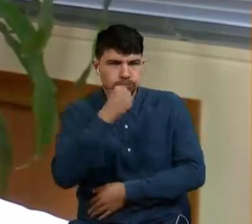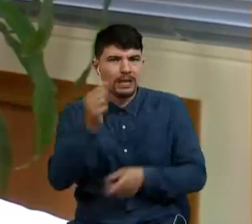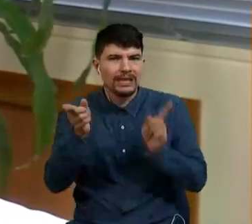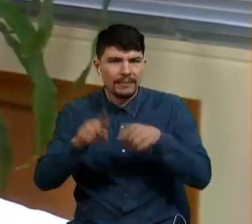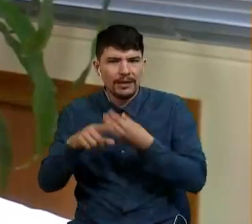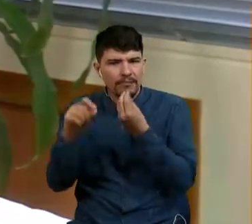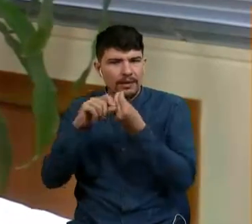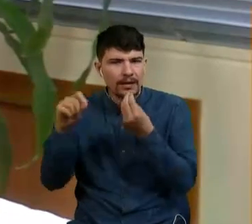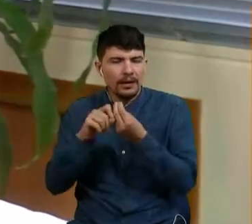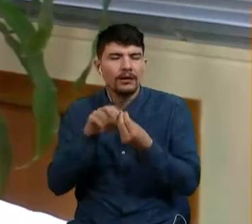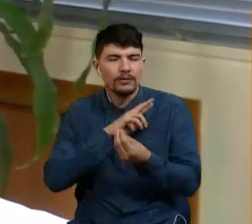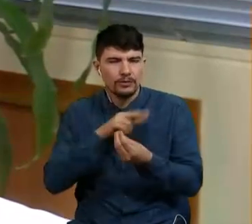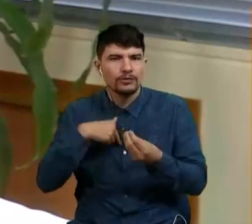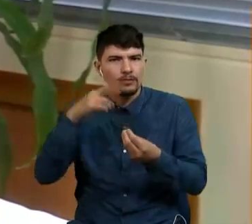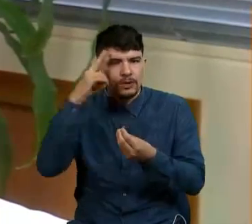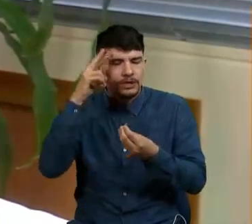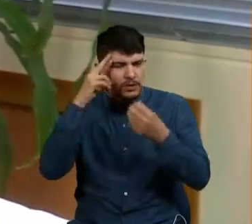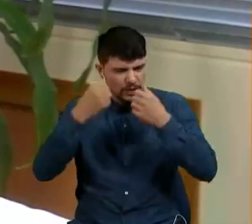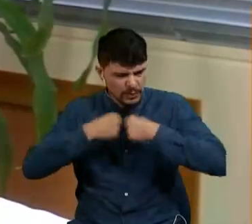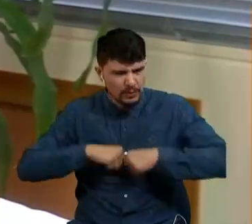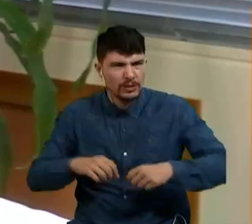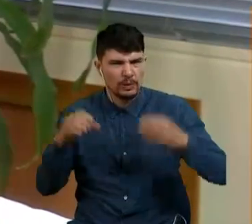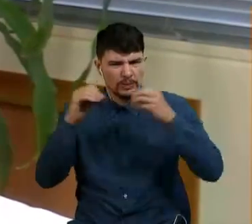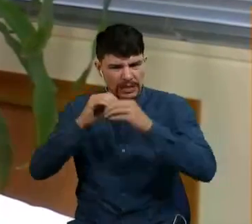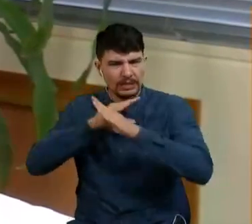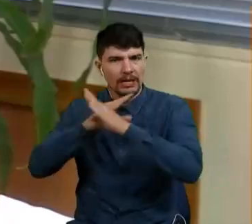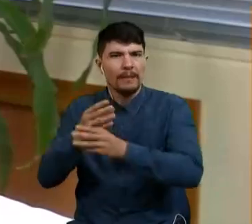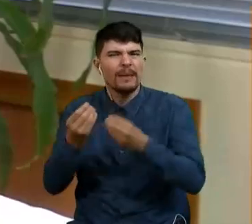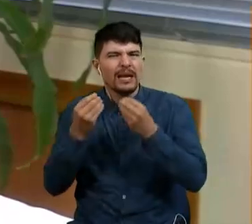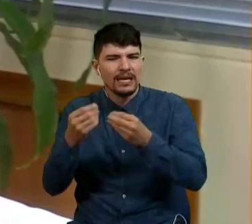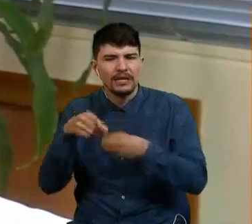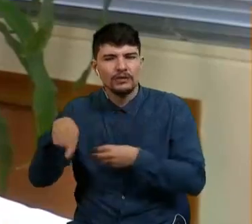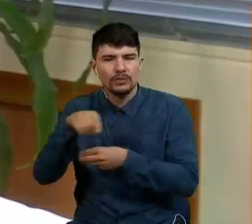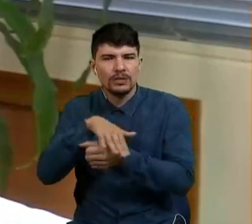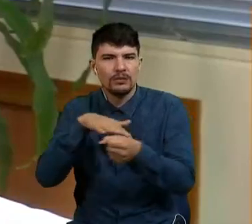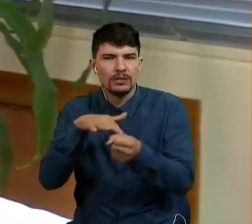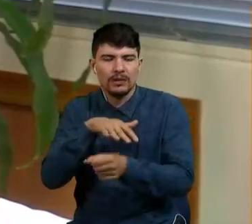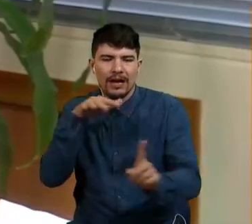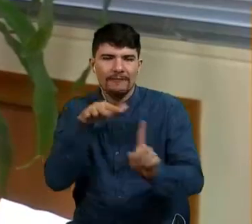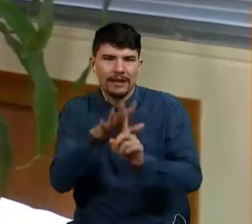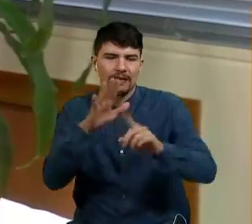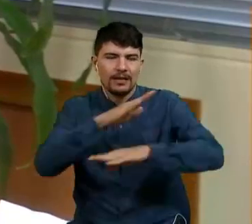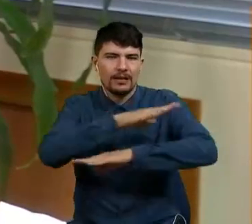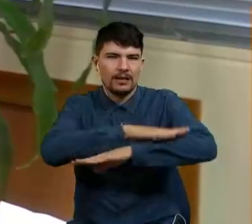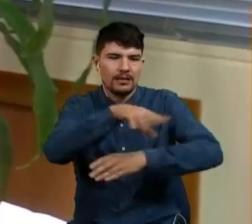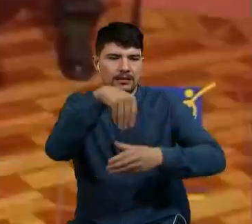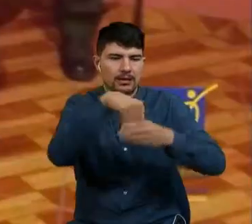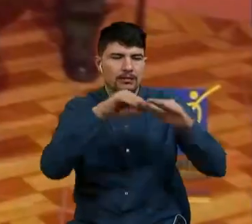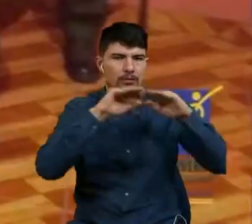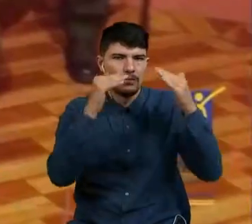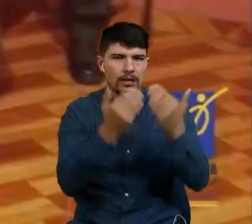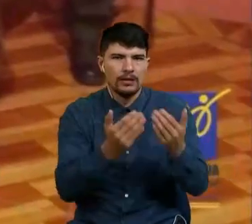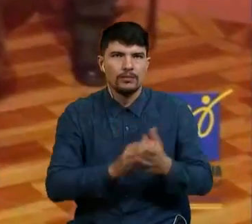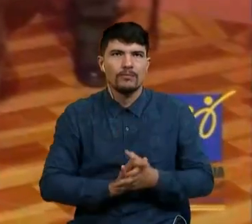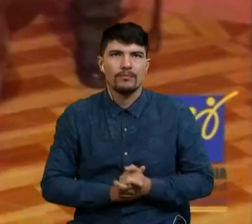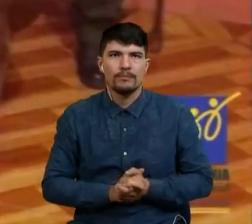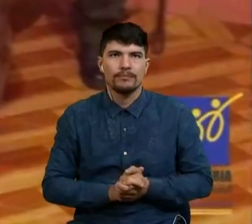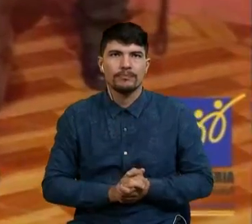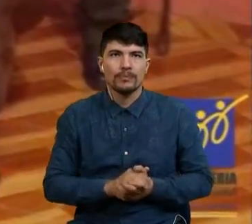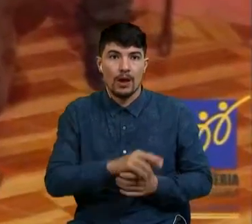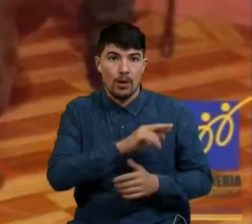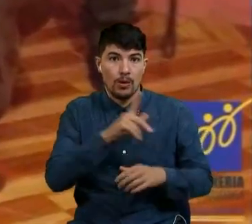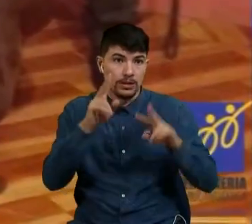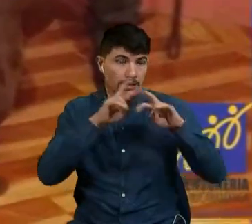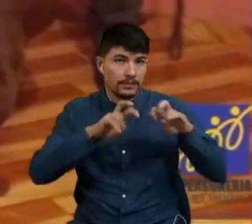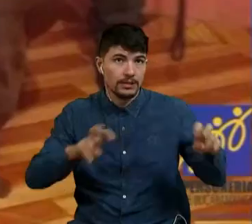redoblar los esfuerzos en materia preventiva para evitar que ese tipo de factores atente en contra la sana convivencia al interior de nuestras entidades educativas en otros